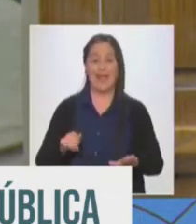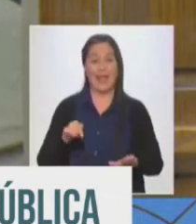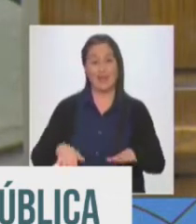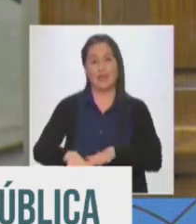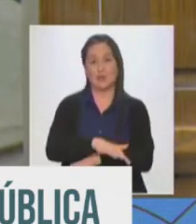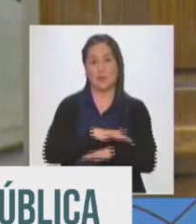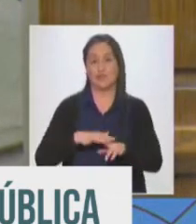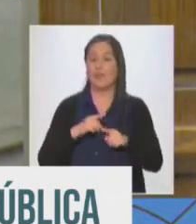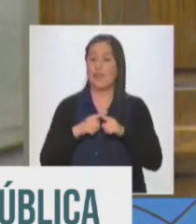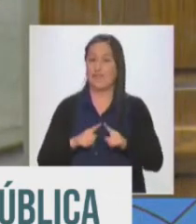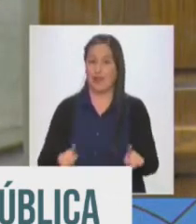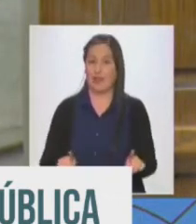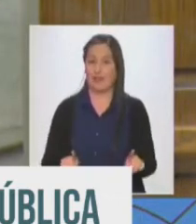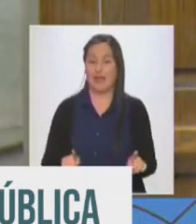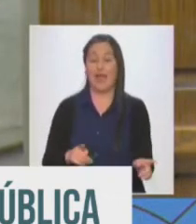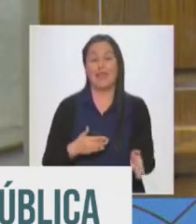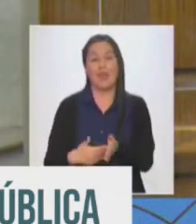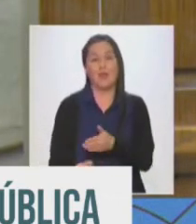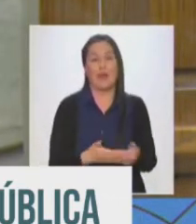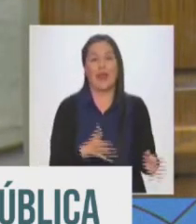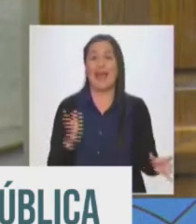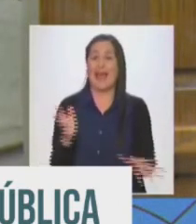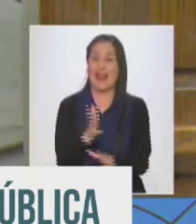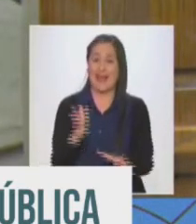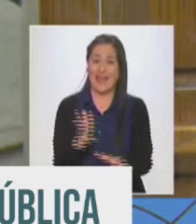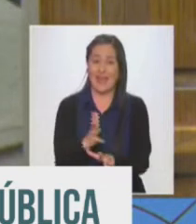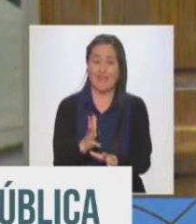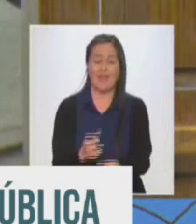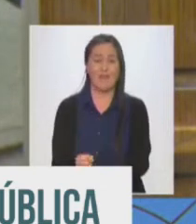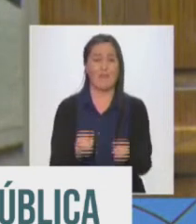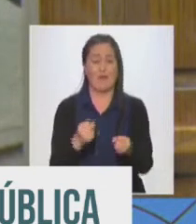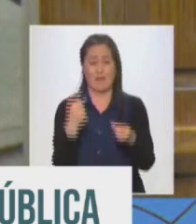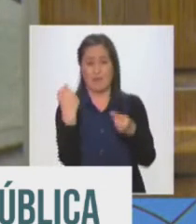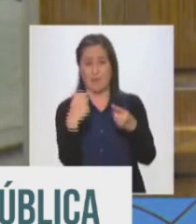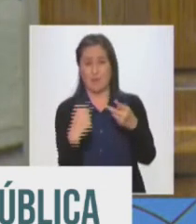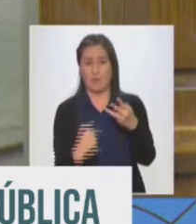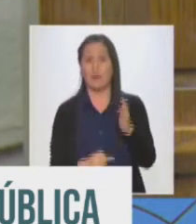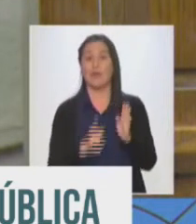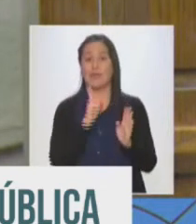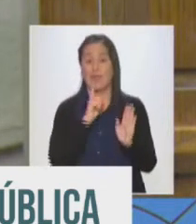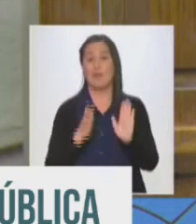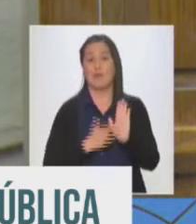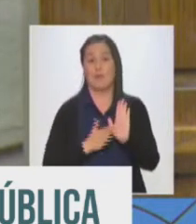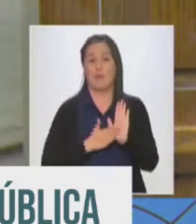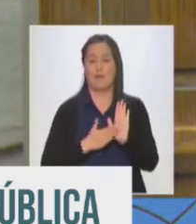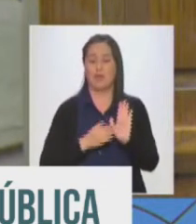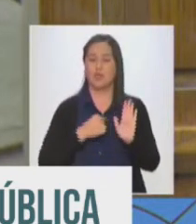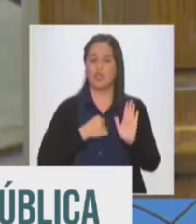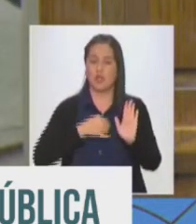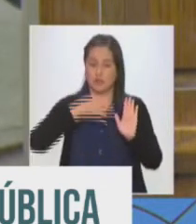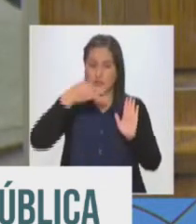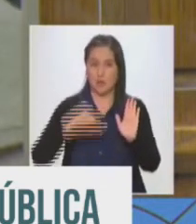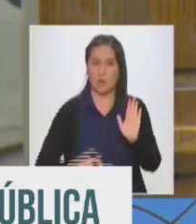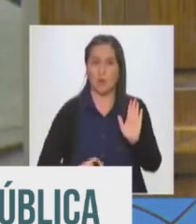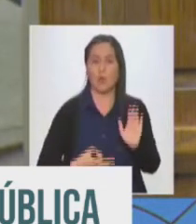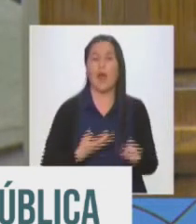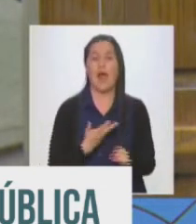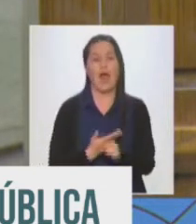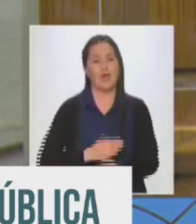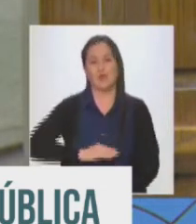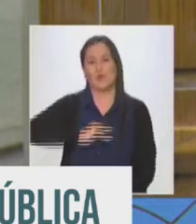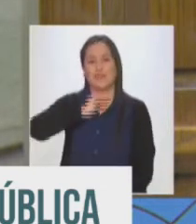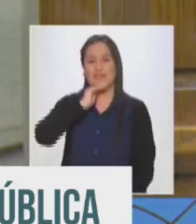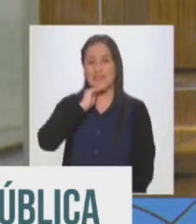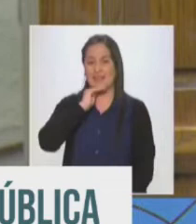distinto, dada la naturaleza, gravedad y contundencia de los hechos probados. Por eso sostengo que existen elementos